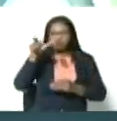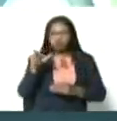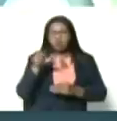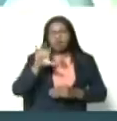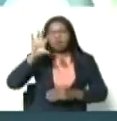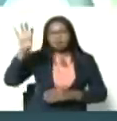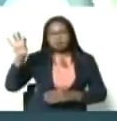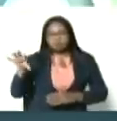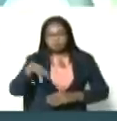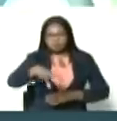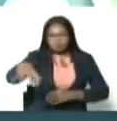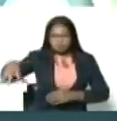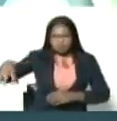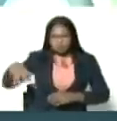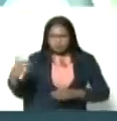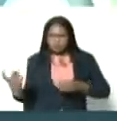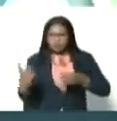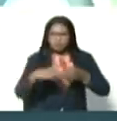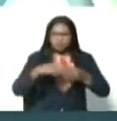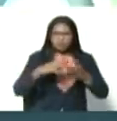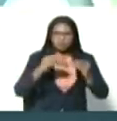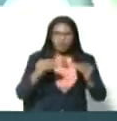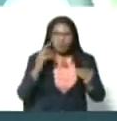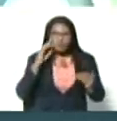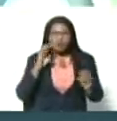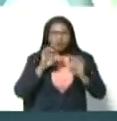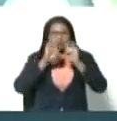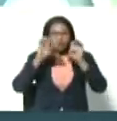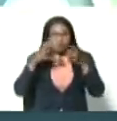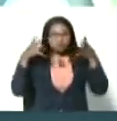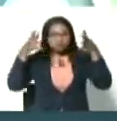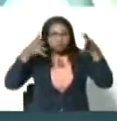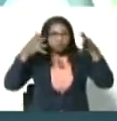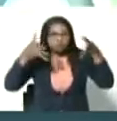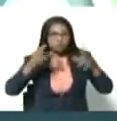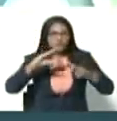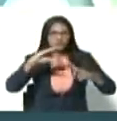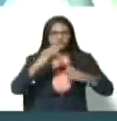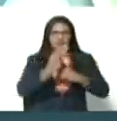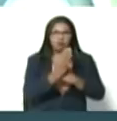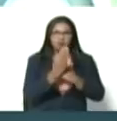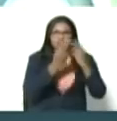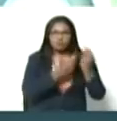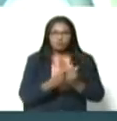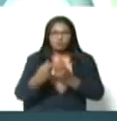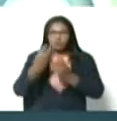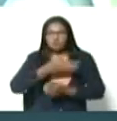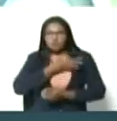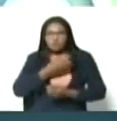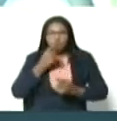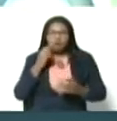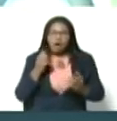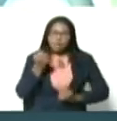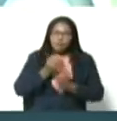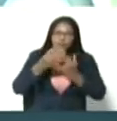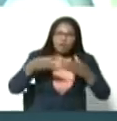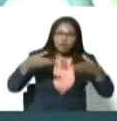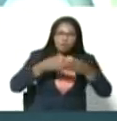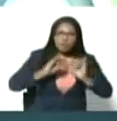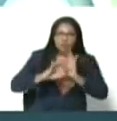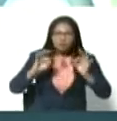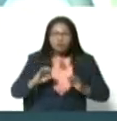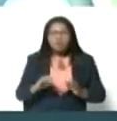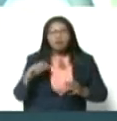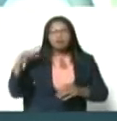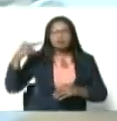para apoyarlo desde el punto de vista educativo, cultural, socioeconómico, apoyar a la clase obrera del